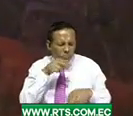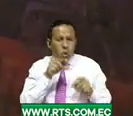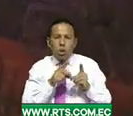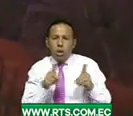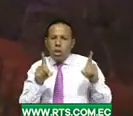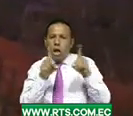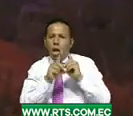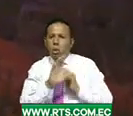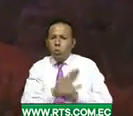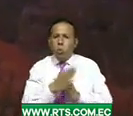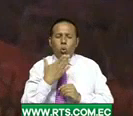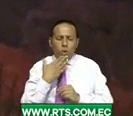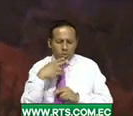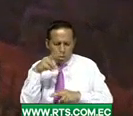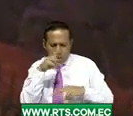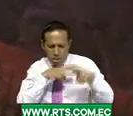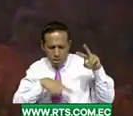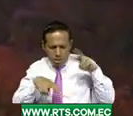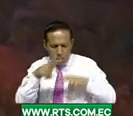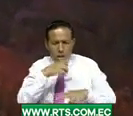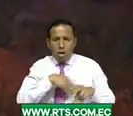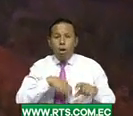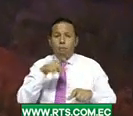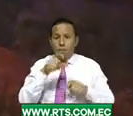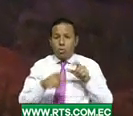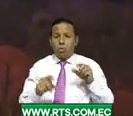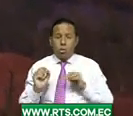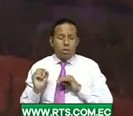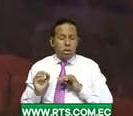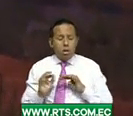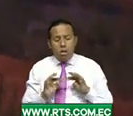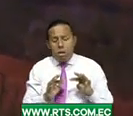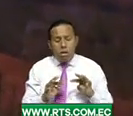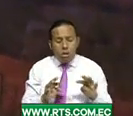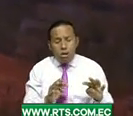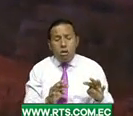con la Policía Nacional y aquí otros moradores que se encuentran